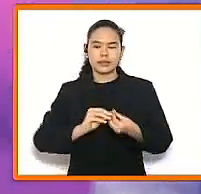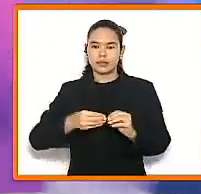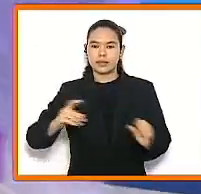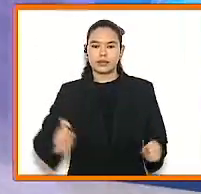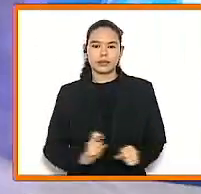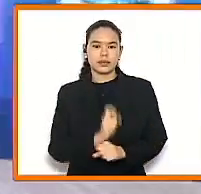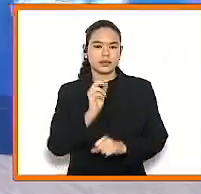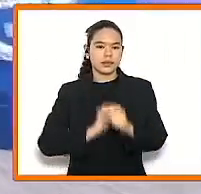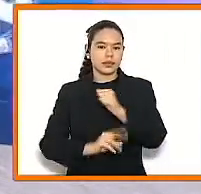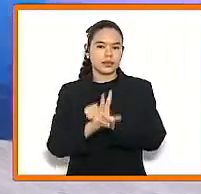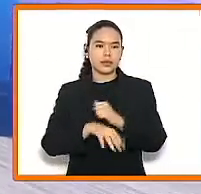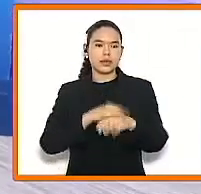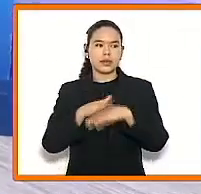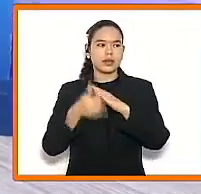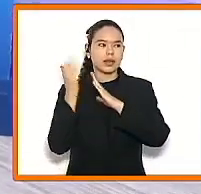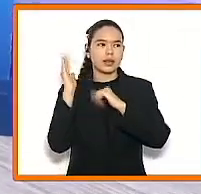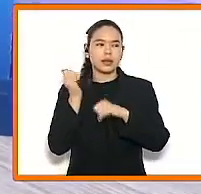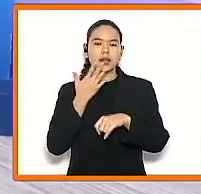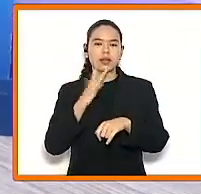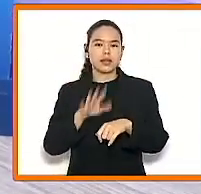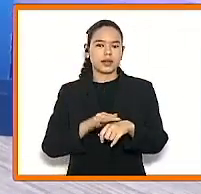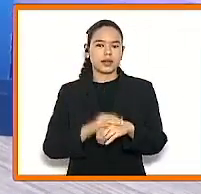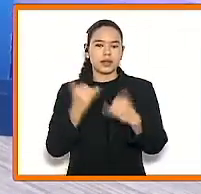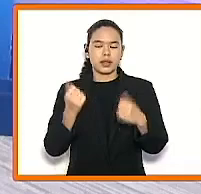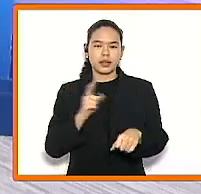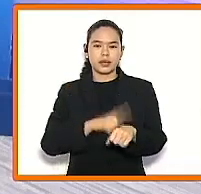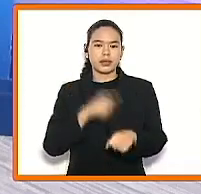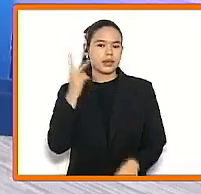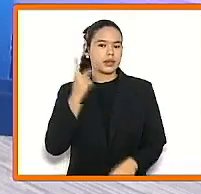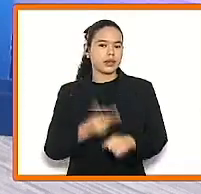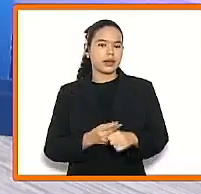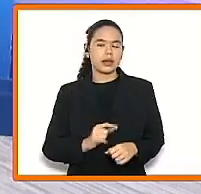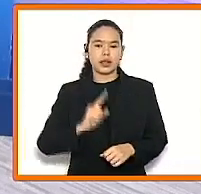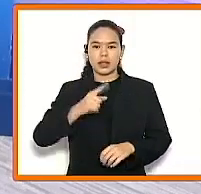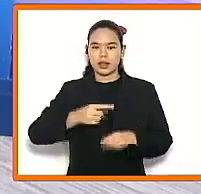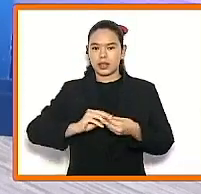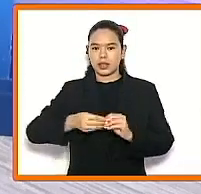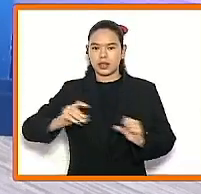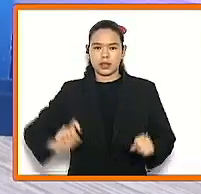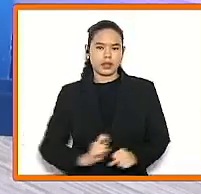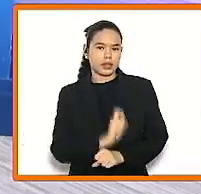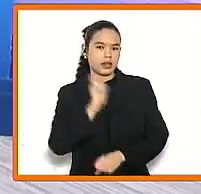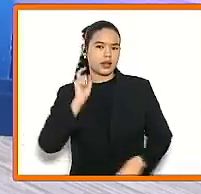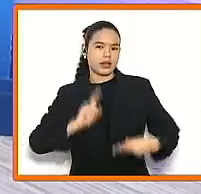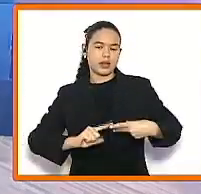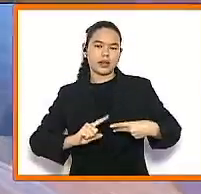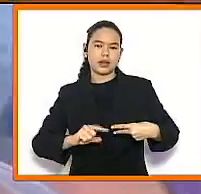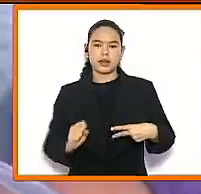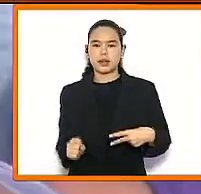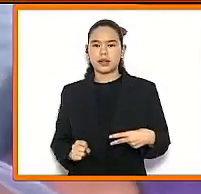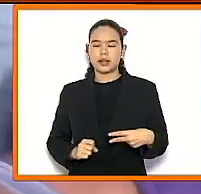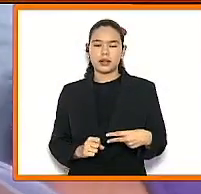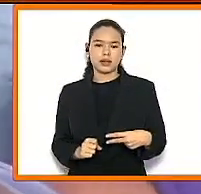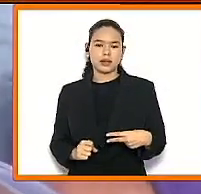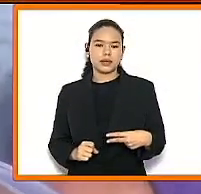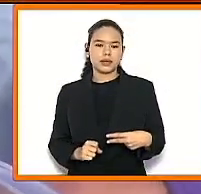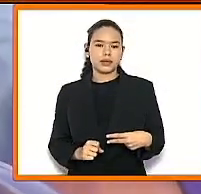ganadores para premiados. Te deseo muchísima suerte y yo te voy a dar a conocer el primer número ganador. El primer dígito